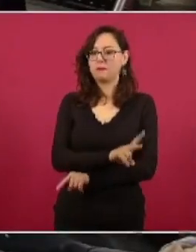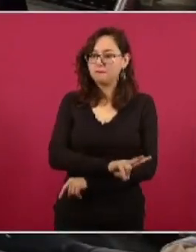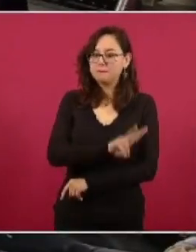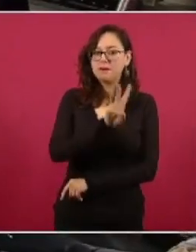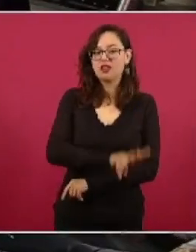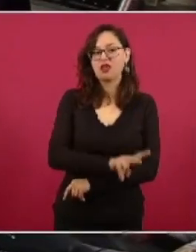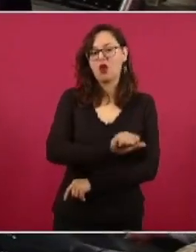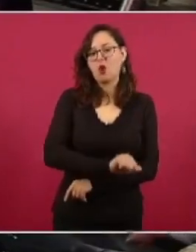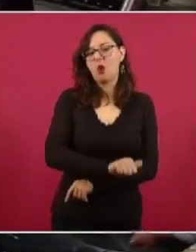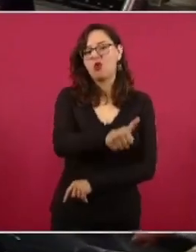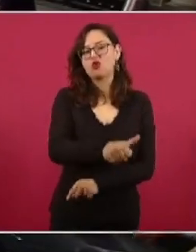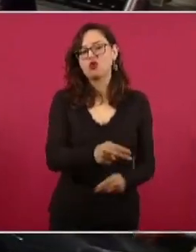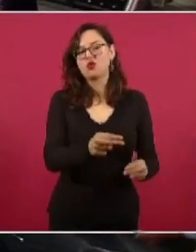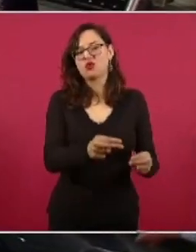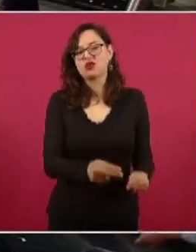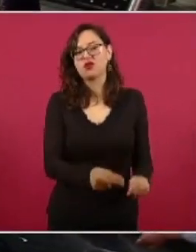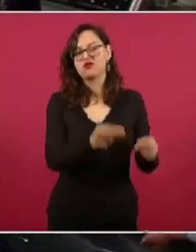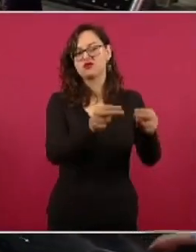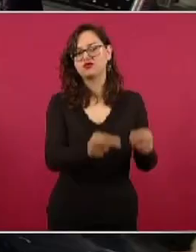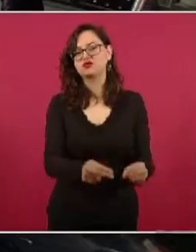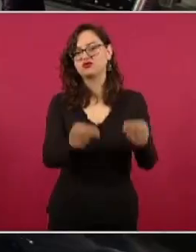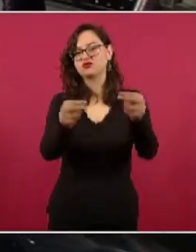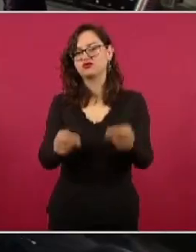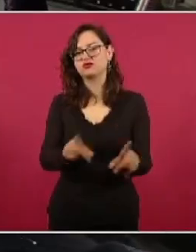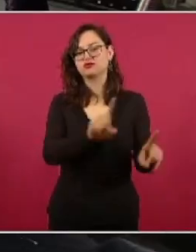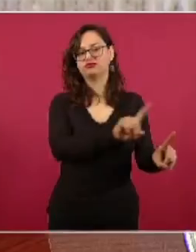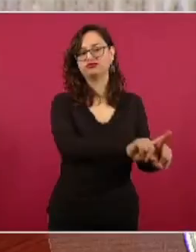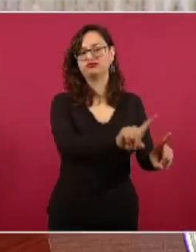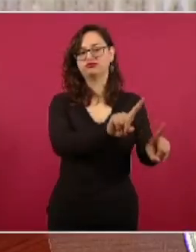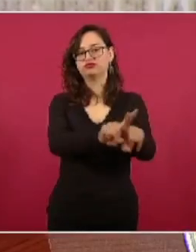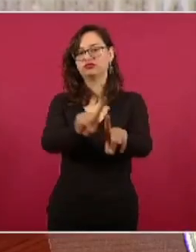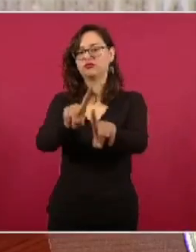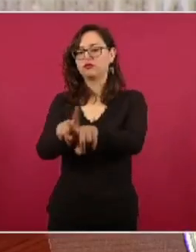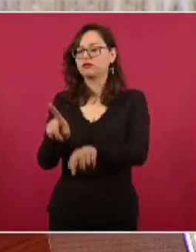poder hacer negocios de otro tipo con el gobierno.